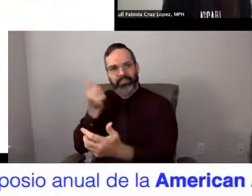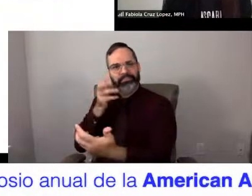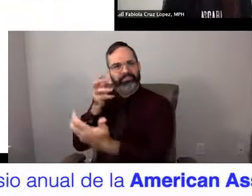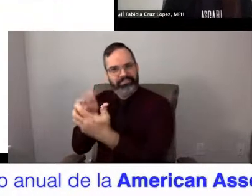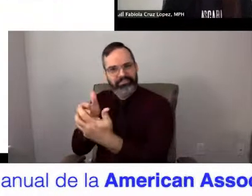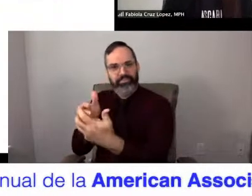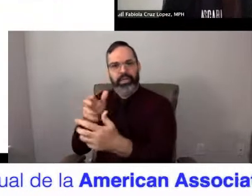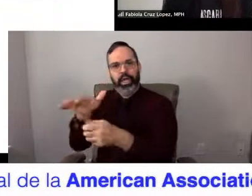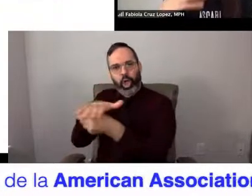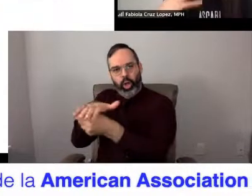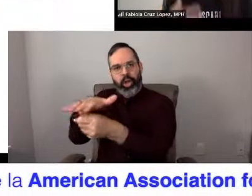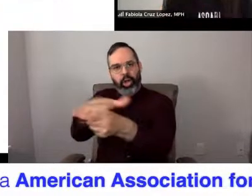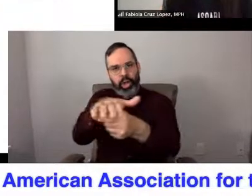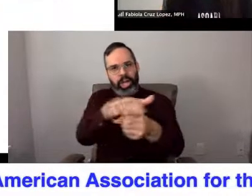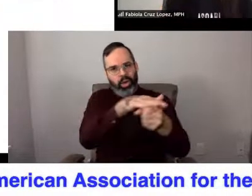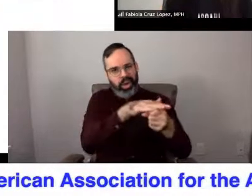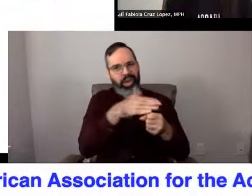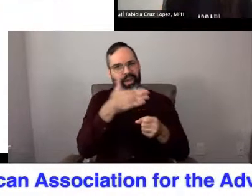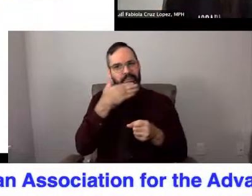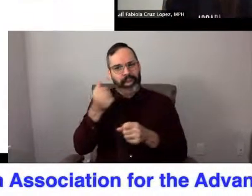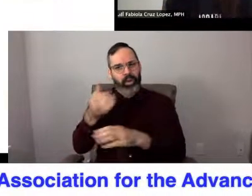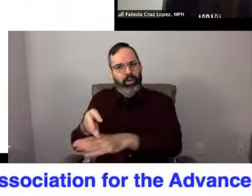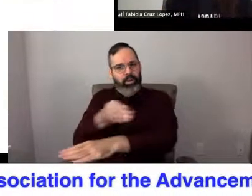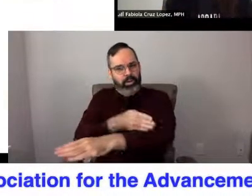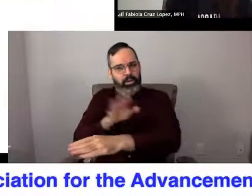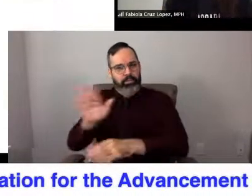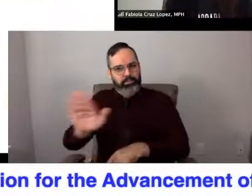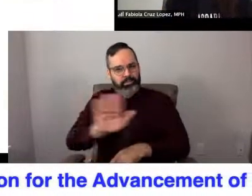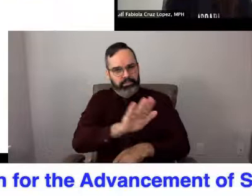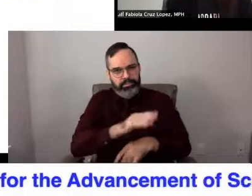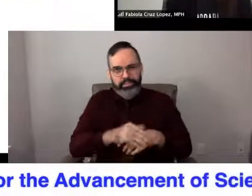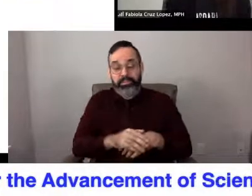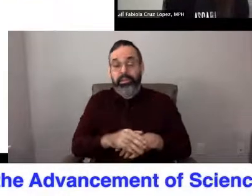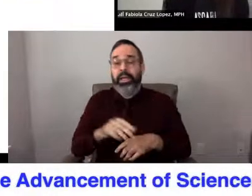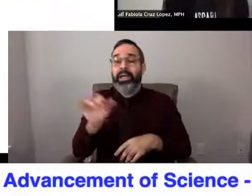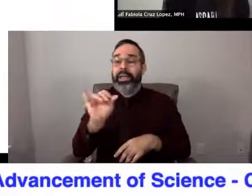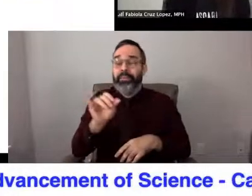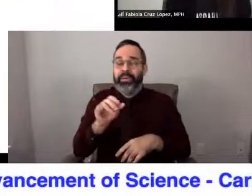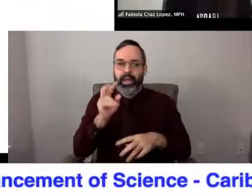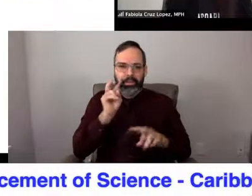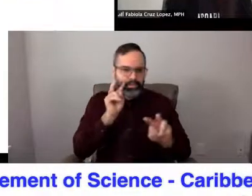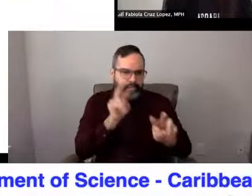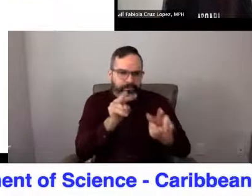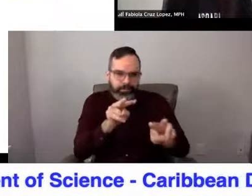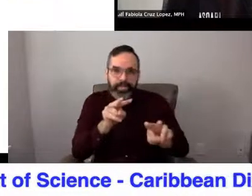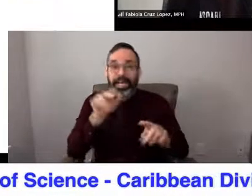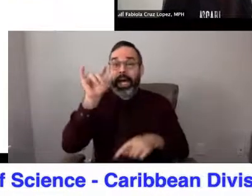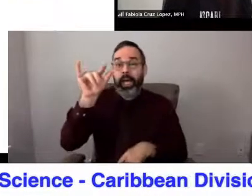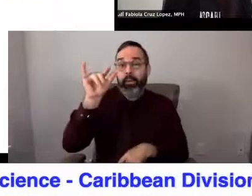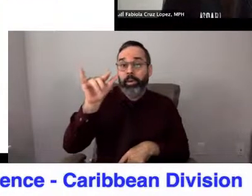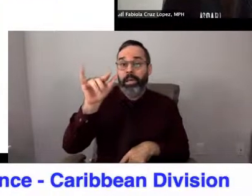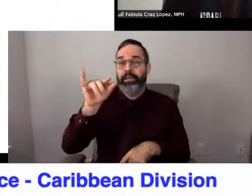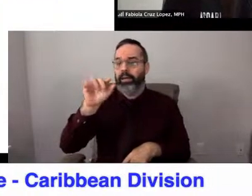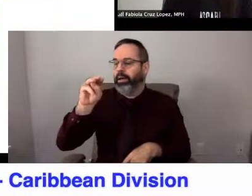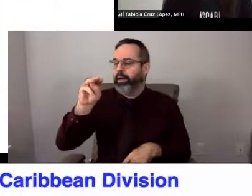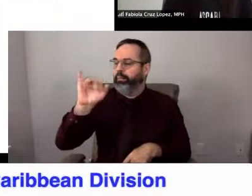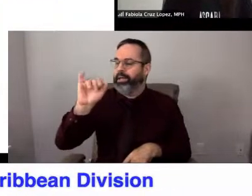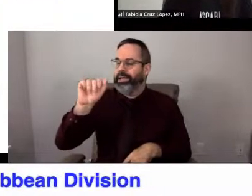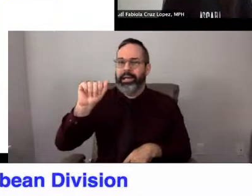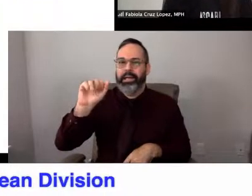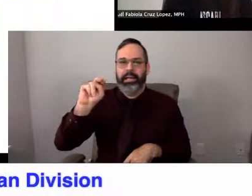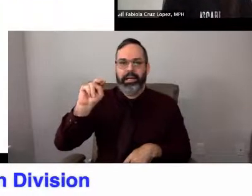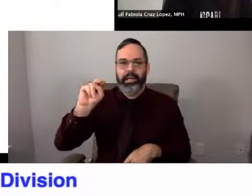impacto. Luego entonces comienza lo que es la vigilancia de aeropuertos dirigida por la epidemióloga Miriam Ramos y Zaira